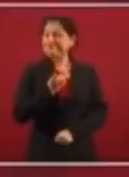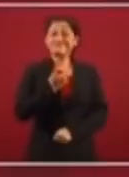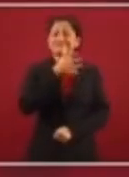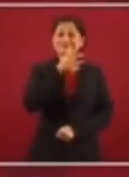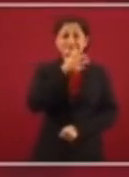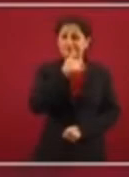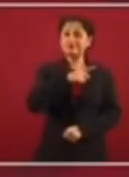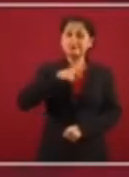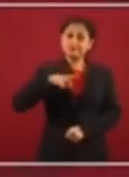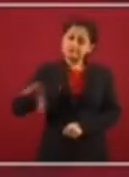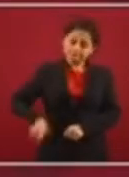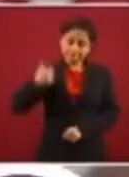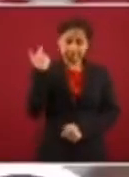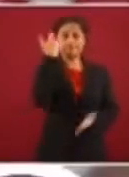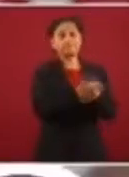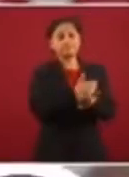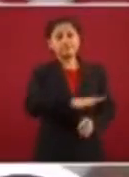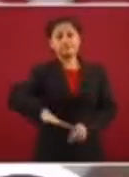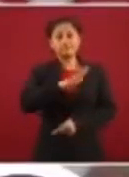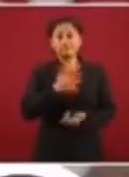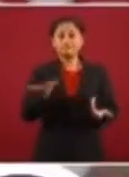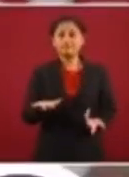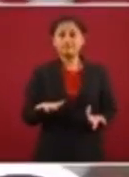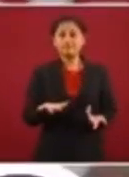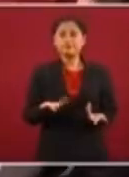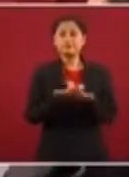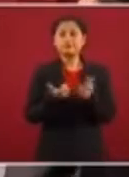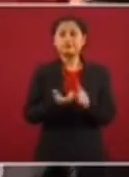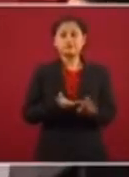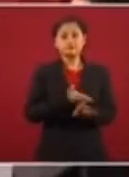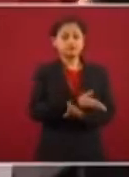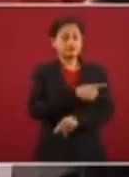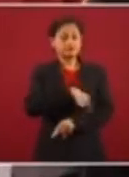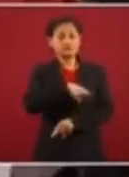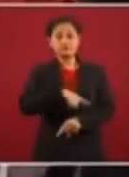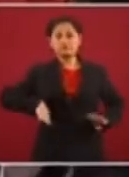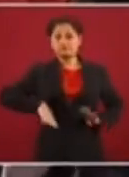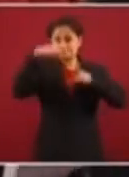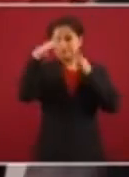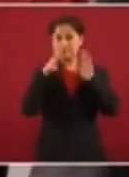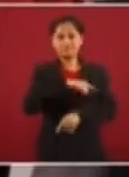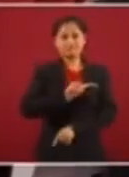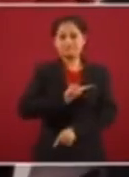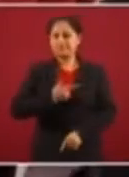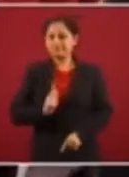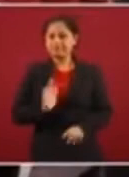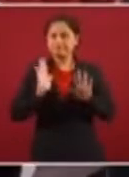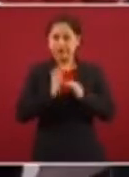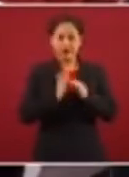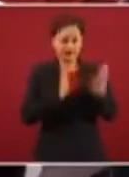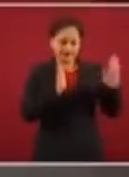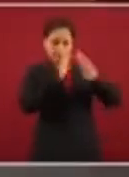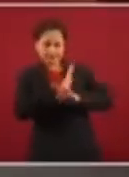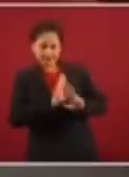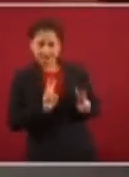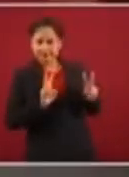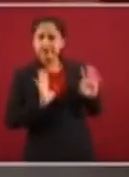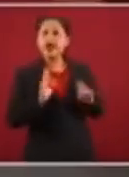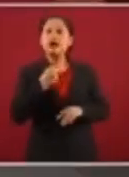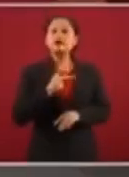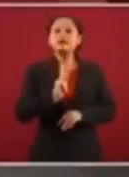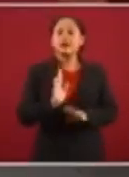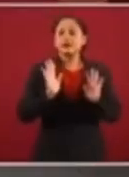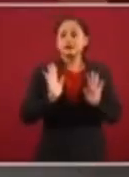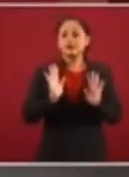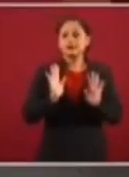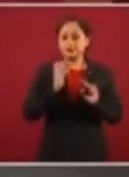hay que darle al pueblo. No les gusta a los conservadores. Y estamos ya en Amor y Paz. Esto no debe